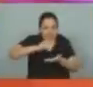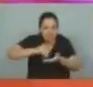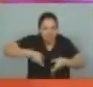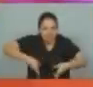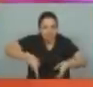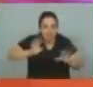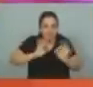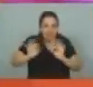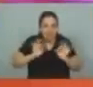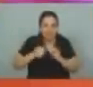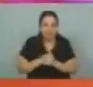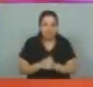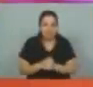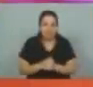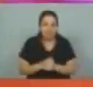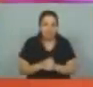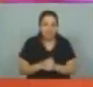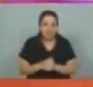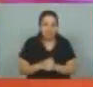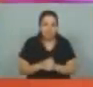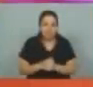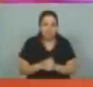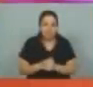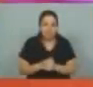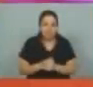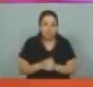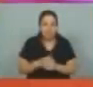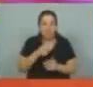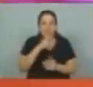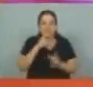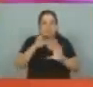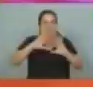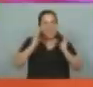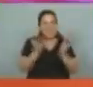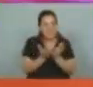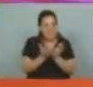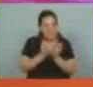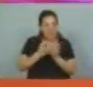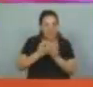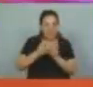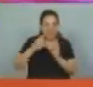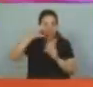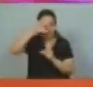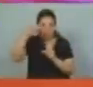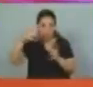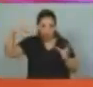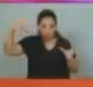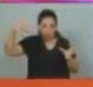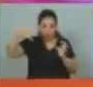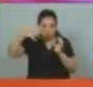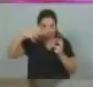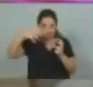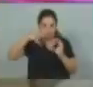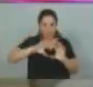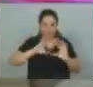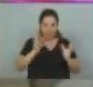corteza terrestre de la Tierra parece que chocó algo, sacó en la Tierra, sacó la corteza y con la corteza se hizo la